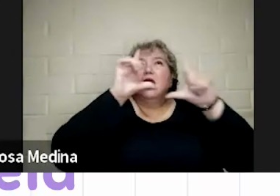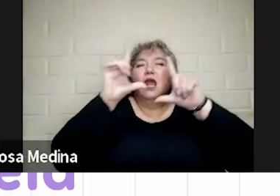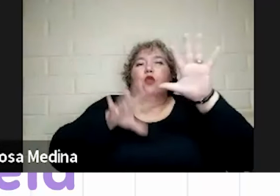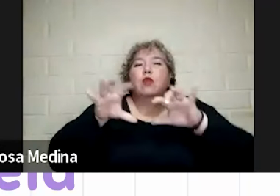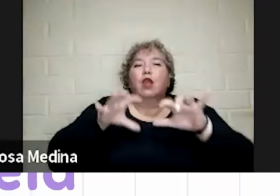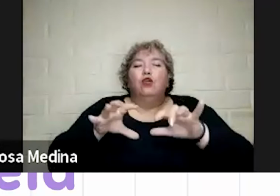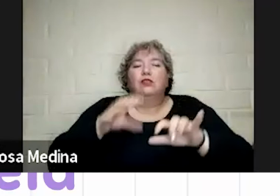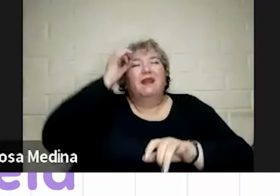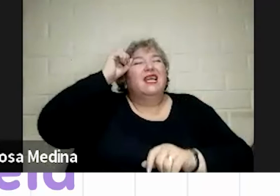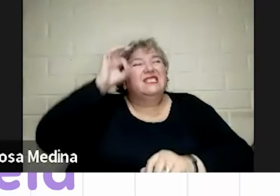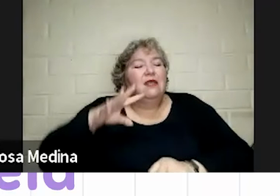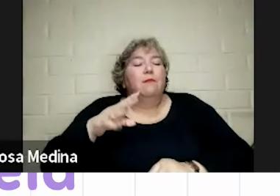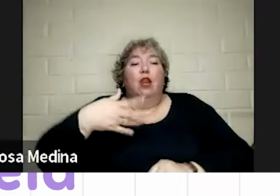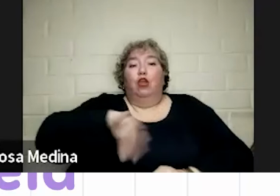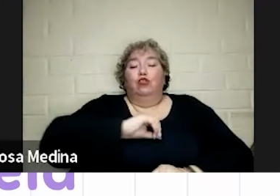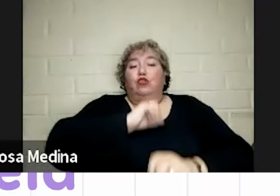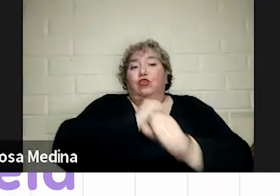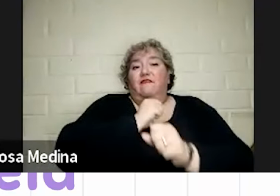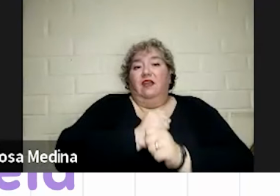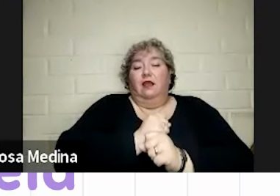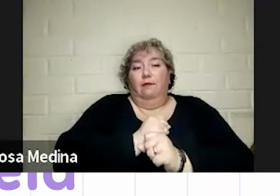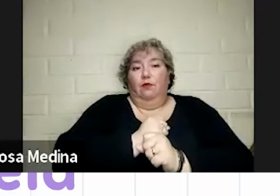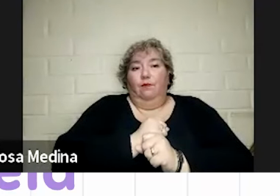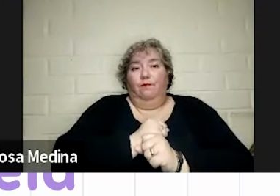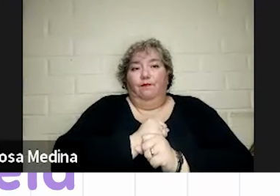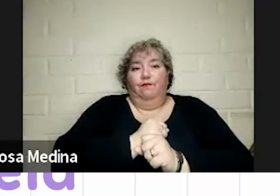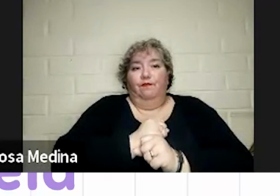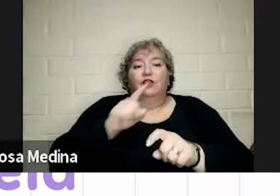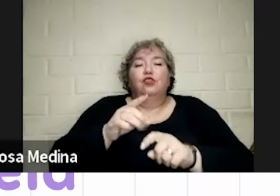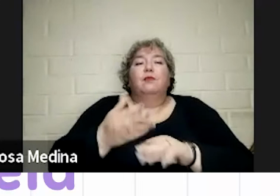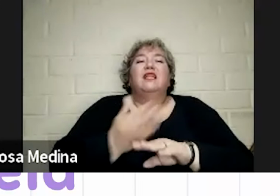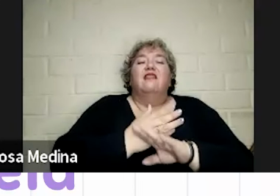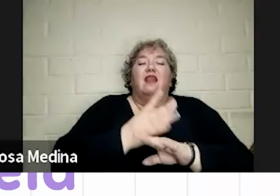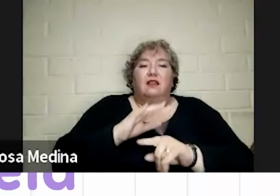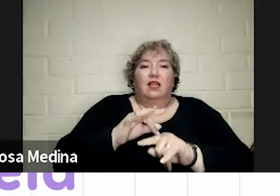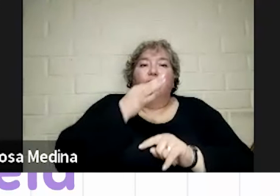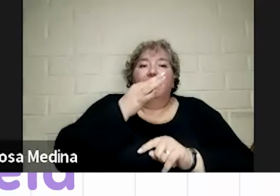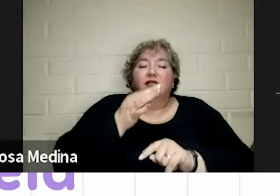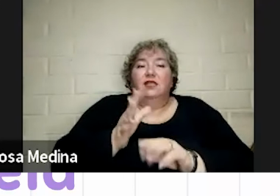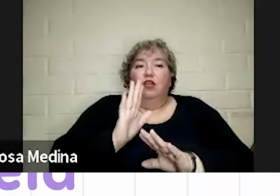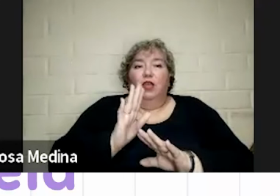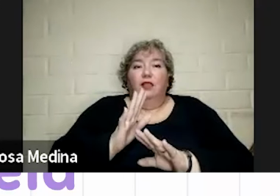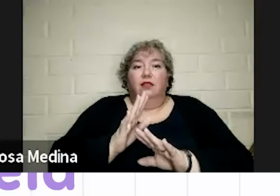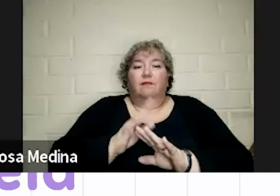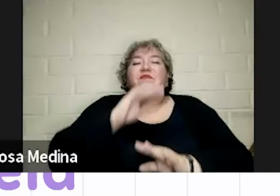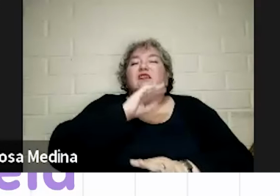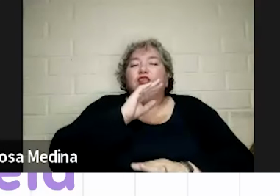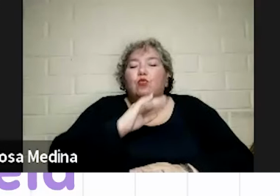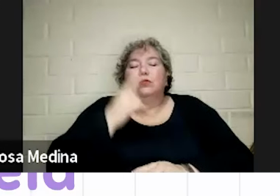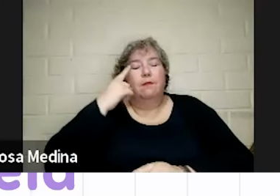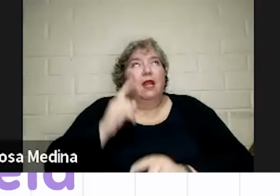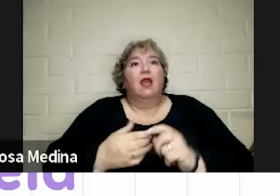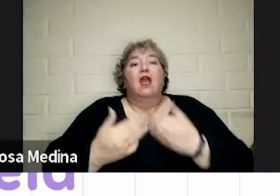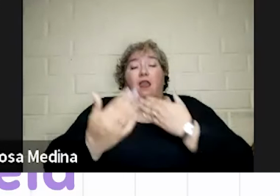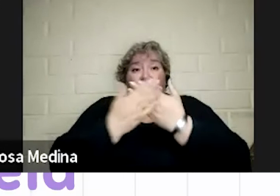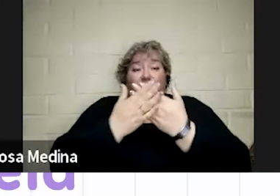lo que estamos trabajando. Bueno, pero ahí me estoy adelantando con lo que les iba a decir después. Bueno, se utiliza para enfrentar nuevos desafíos, trabajar en grupo,